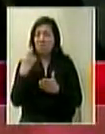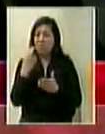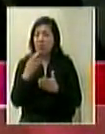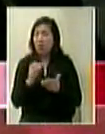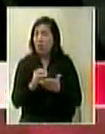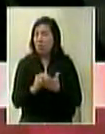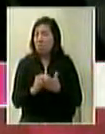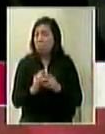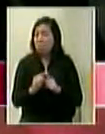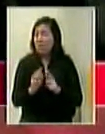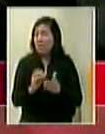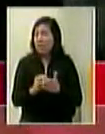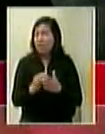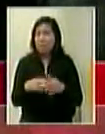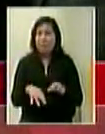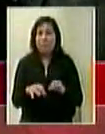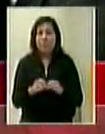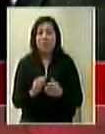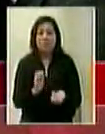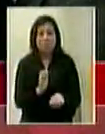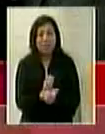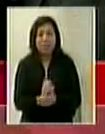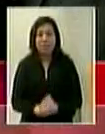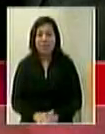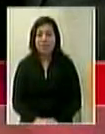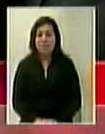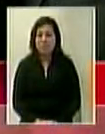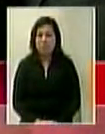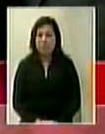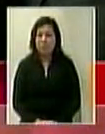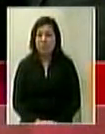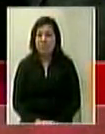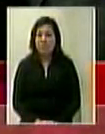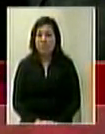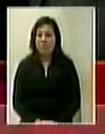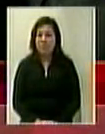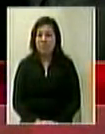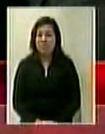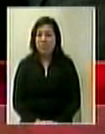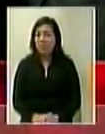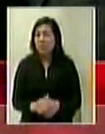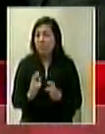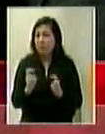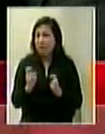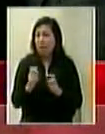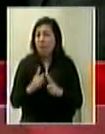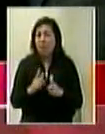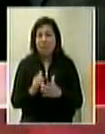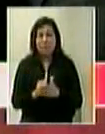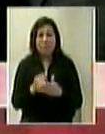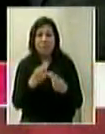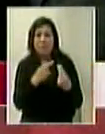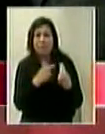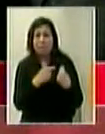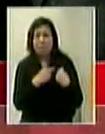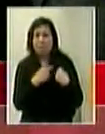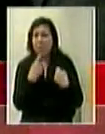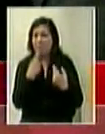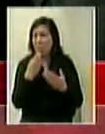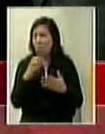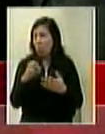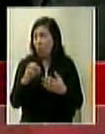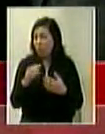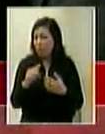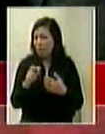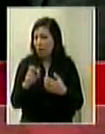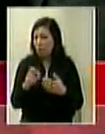con mayúsculas, tratar el tema carcelario? Por ejemplo, colega, se dice acá el tema de logística y responsabilidad, pues, del señor